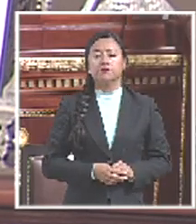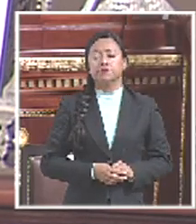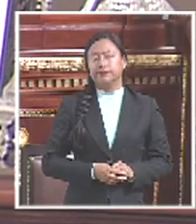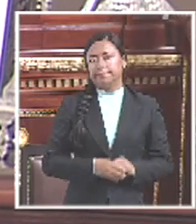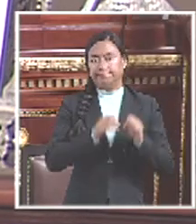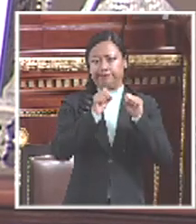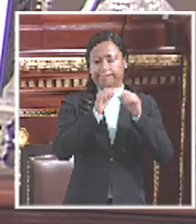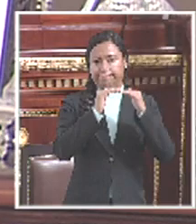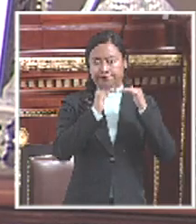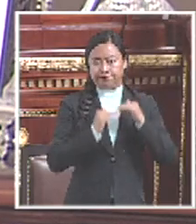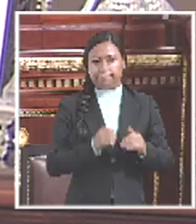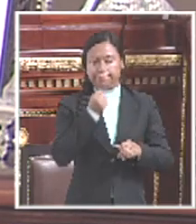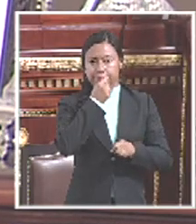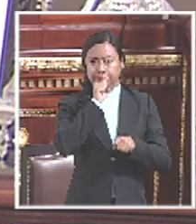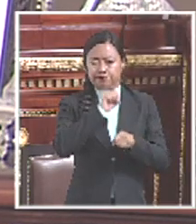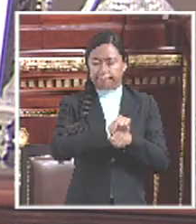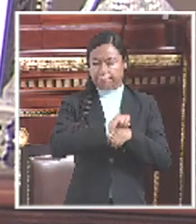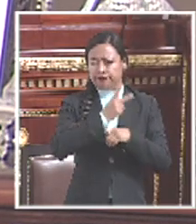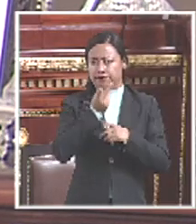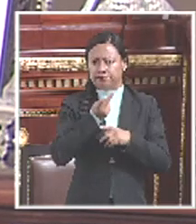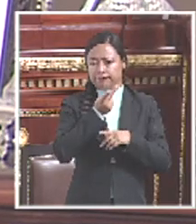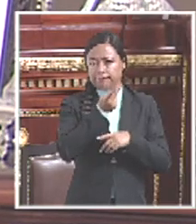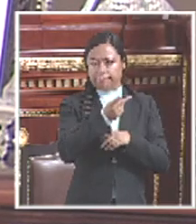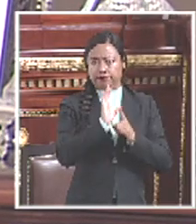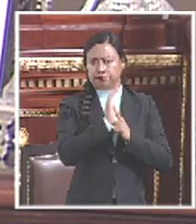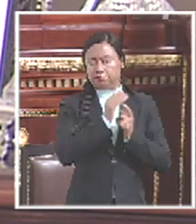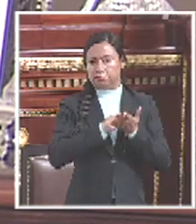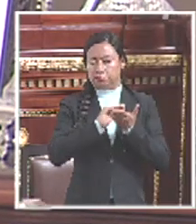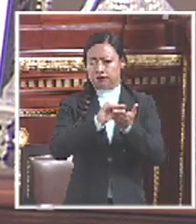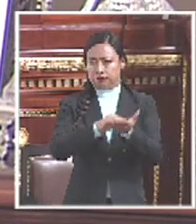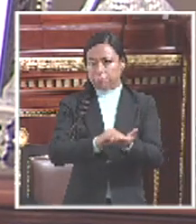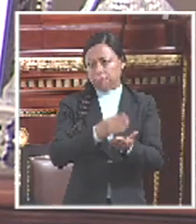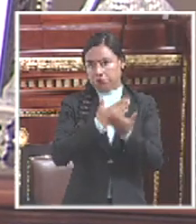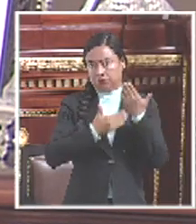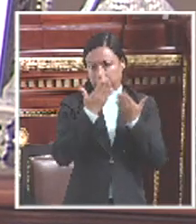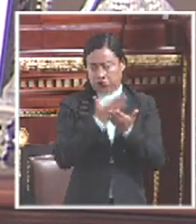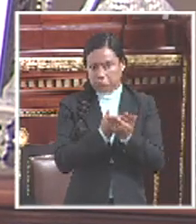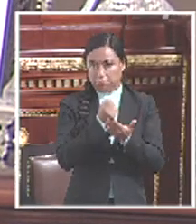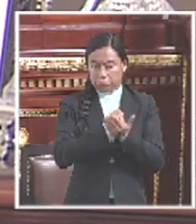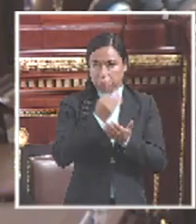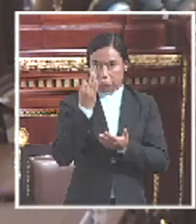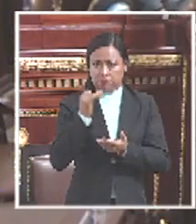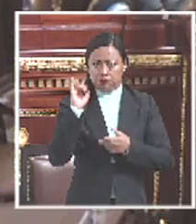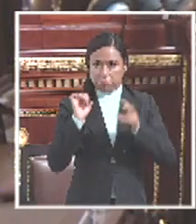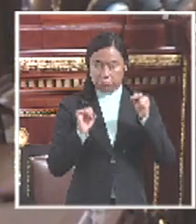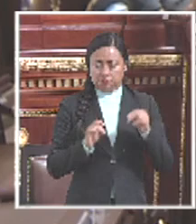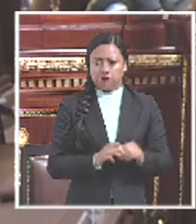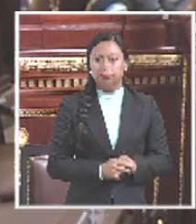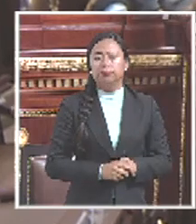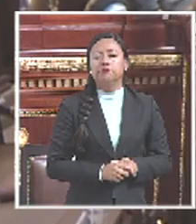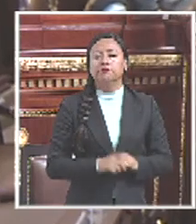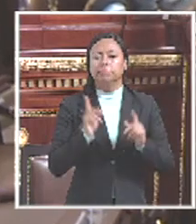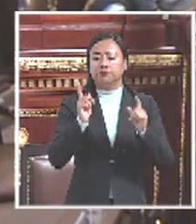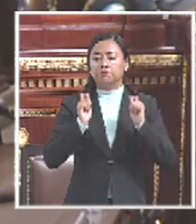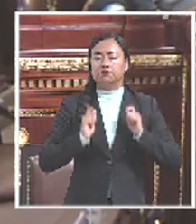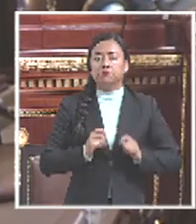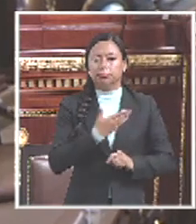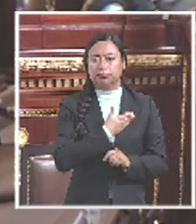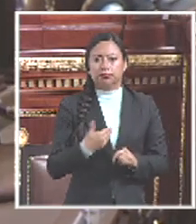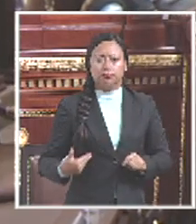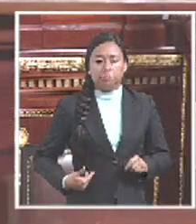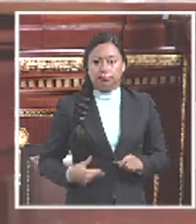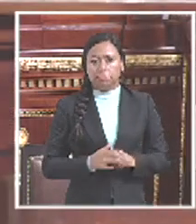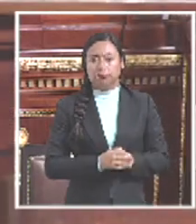Procede la Secretaría a preguntar a la Comisión Permanente en votación económica si es de aprobarse la proposición a discusión. Por instrucciones de la Presidencia, en